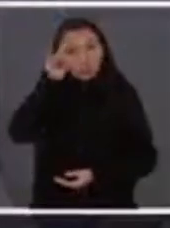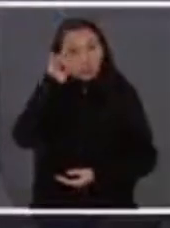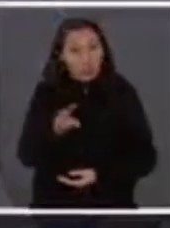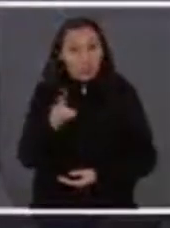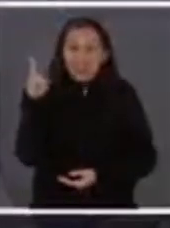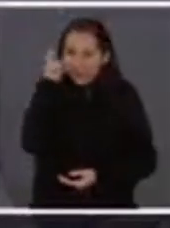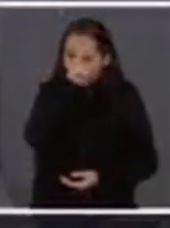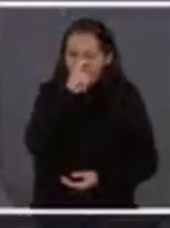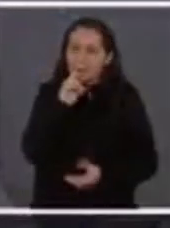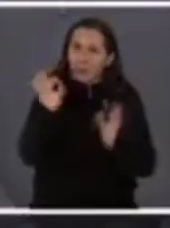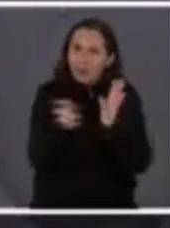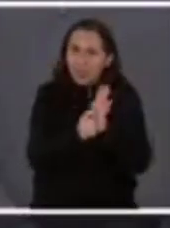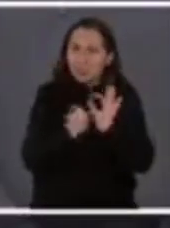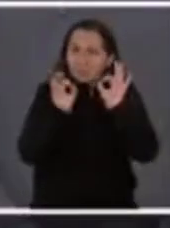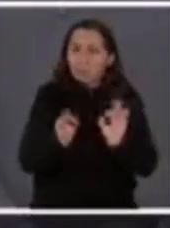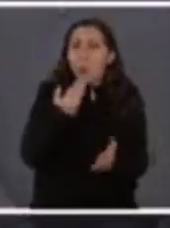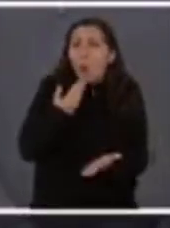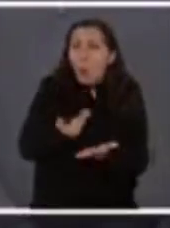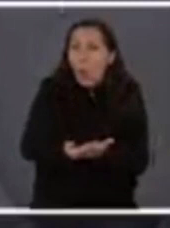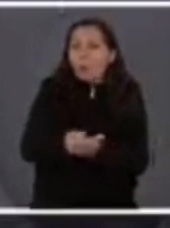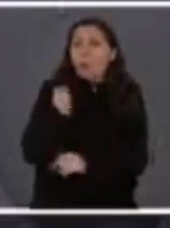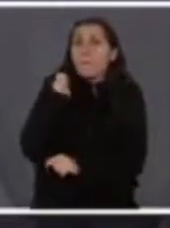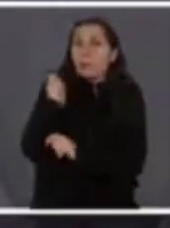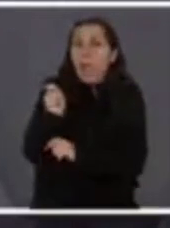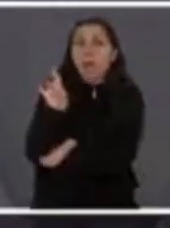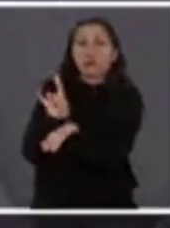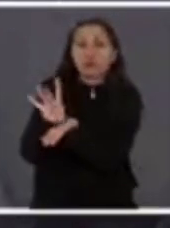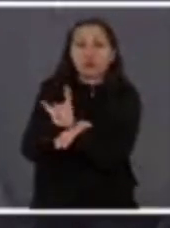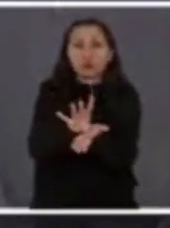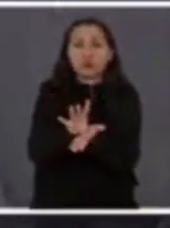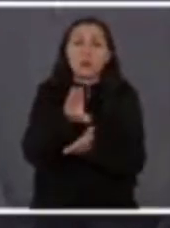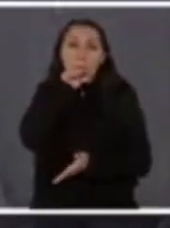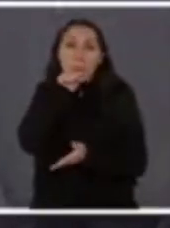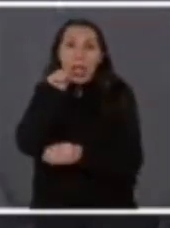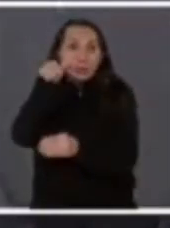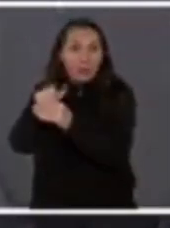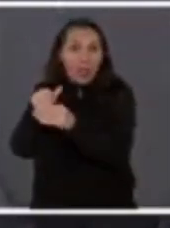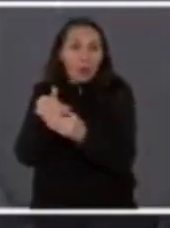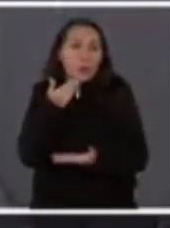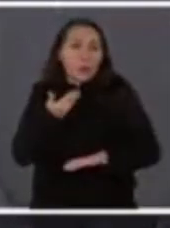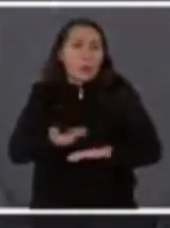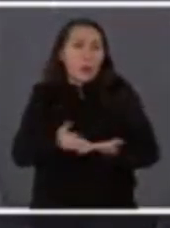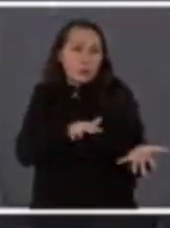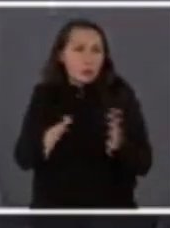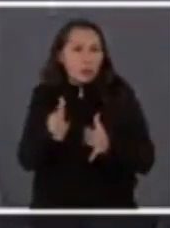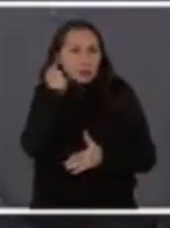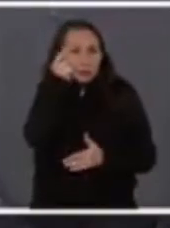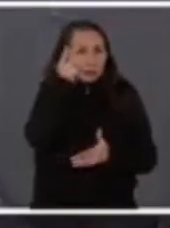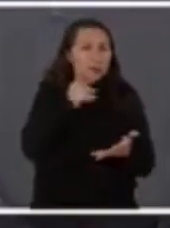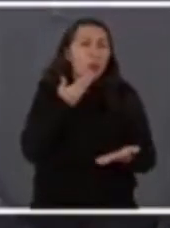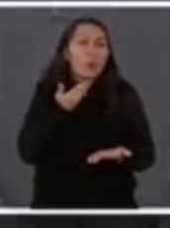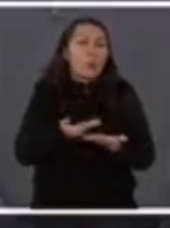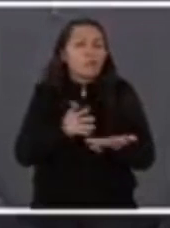Sabemos que es muy difícil tener una fecha específica de cuándo se va a depositar en las cuentas RUT este bono, pero ¿hay alguna estimación de